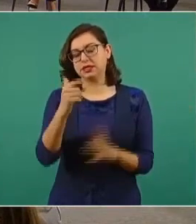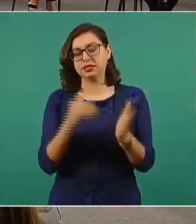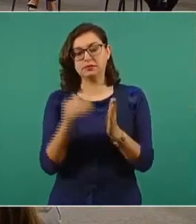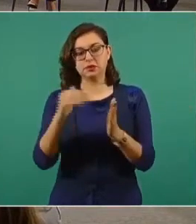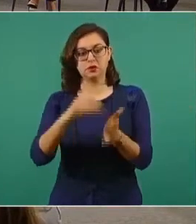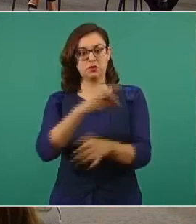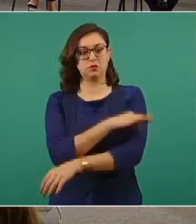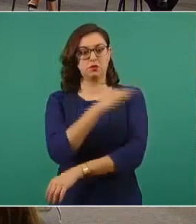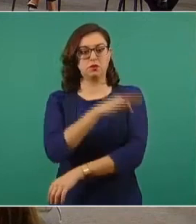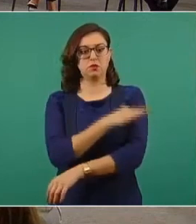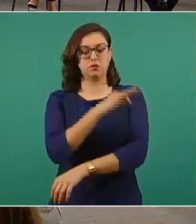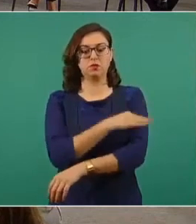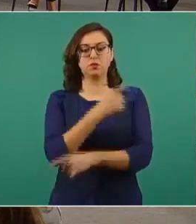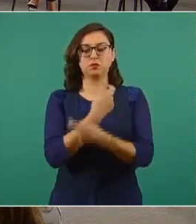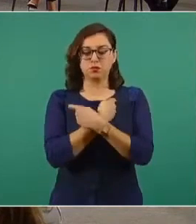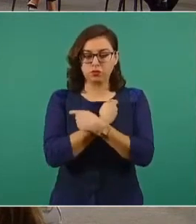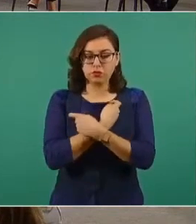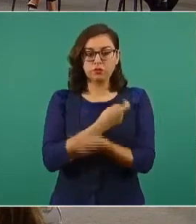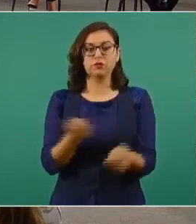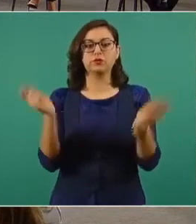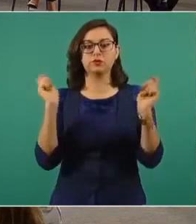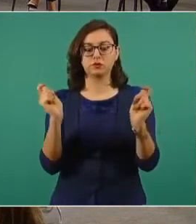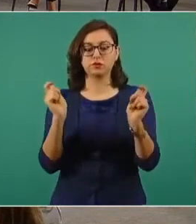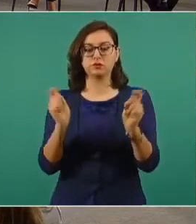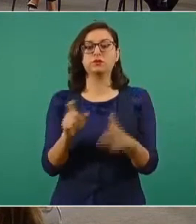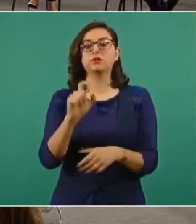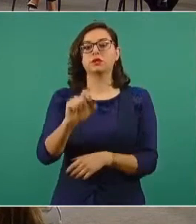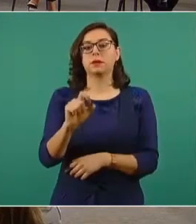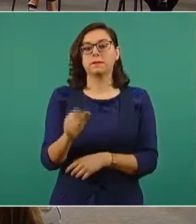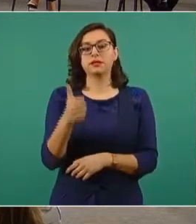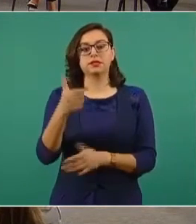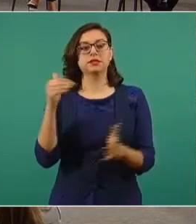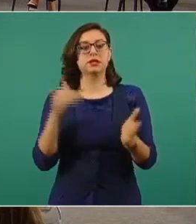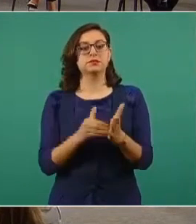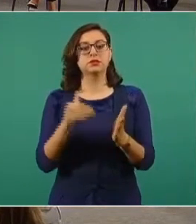sido aplicadas en el país,